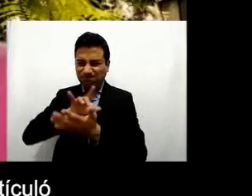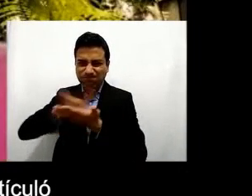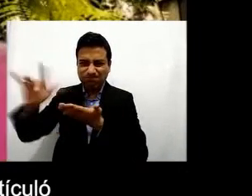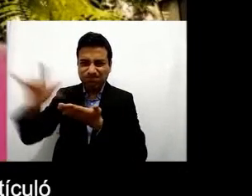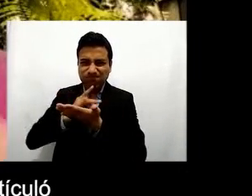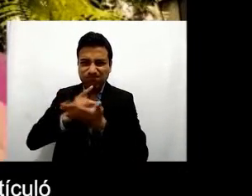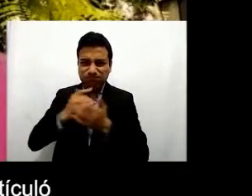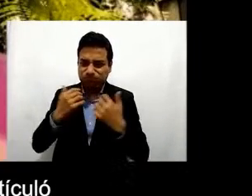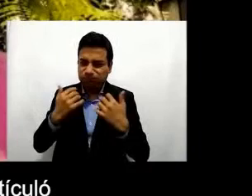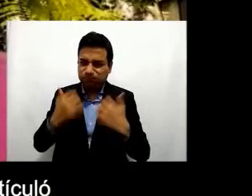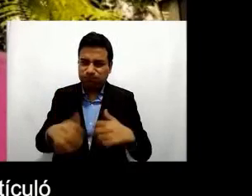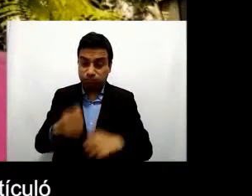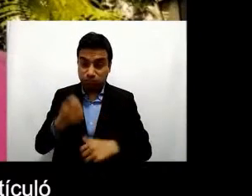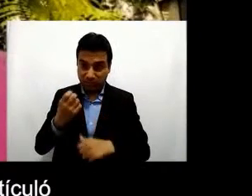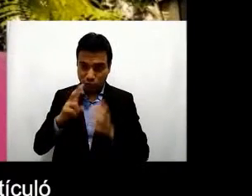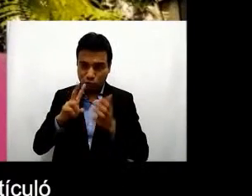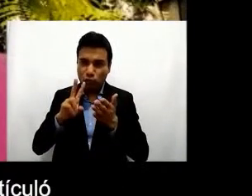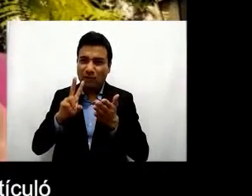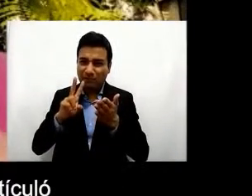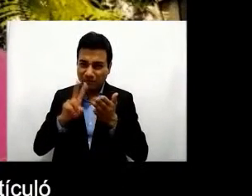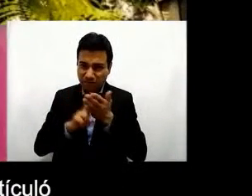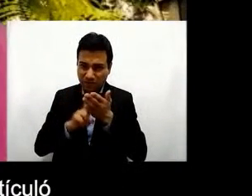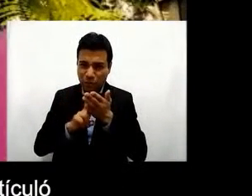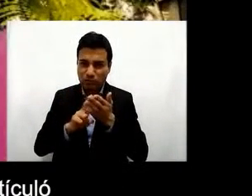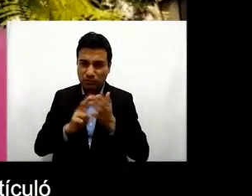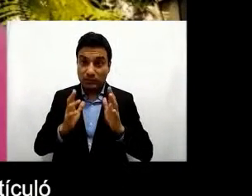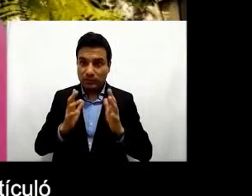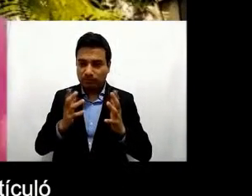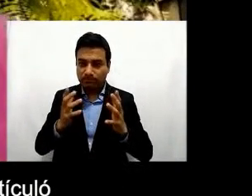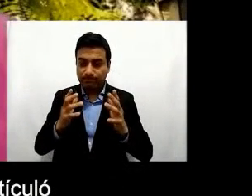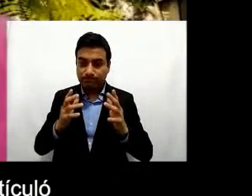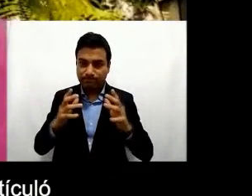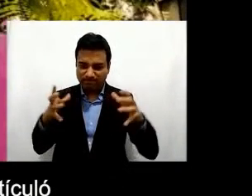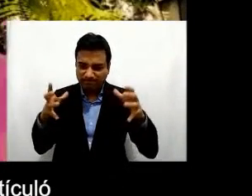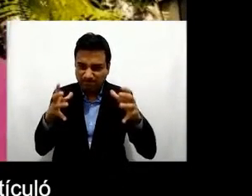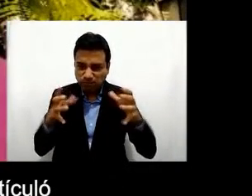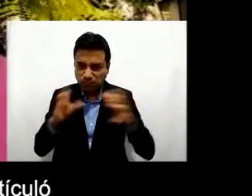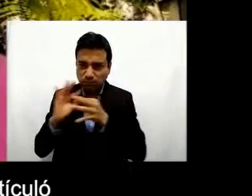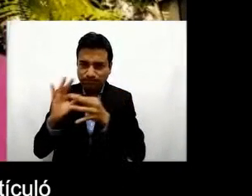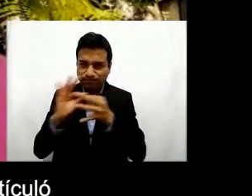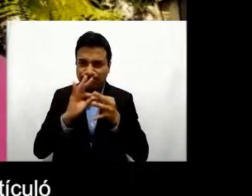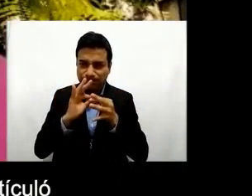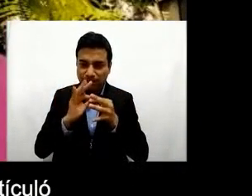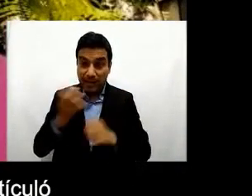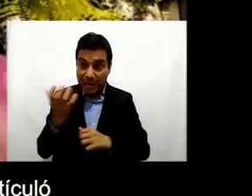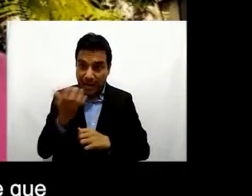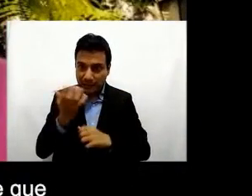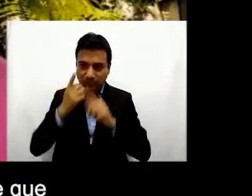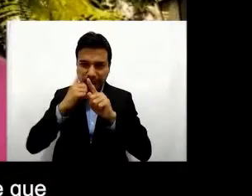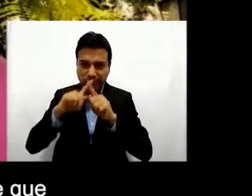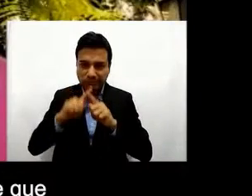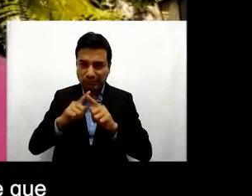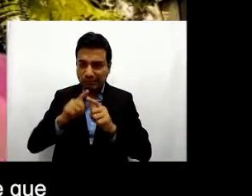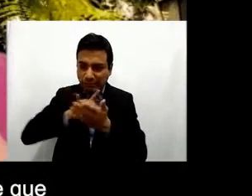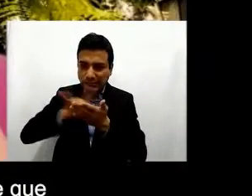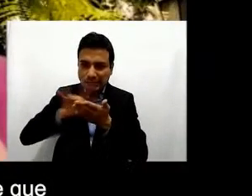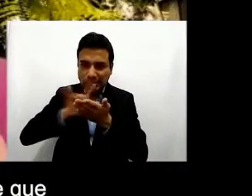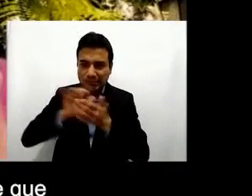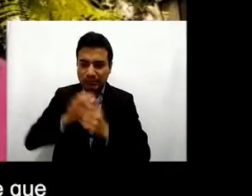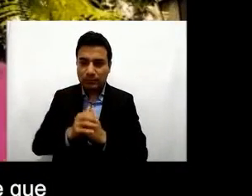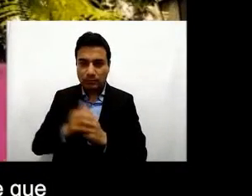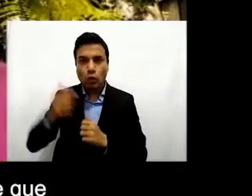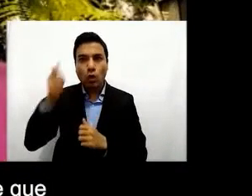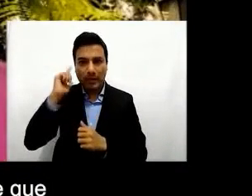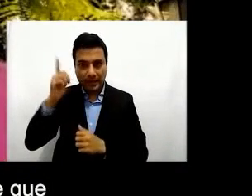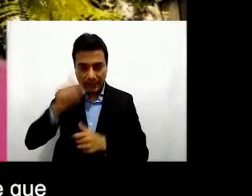que se activó y que generó y articuló acciones que esperamos no desaparezcan, ¿no? Que no sea nada más en la crisis, que esto